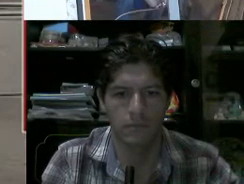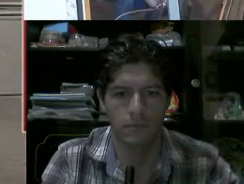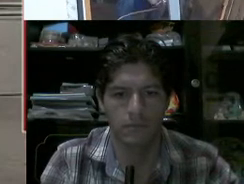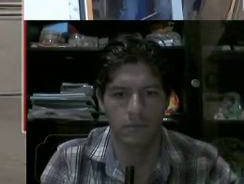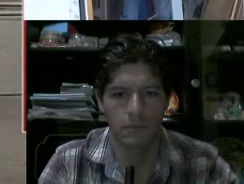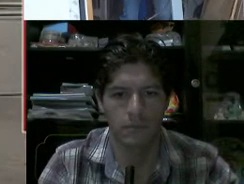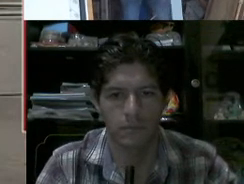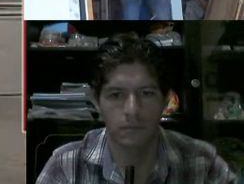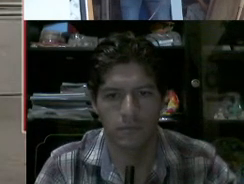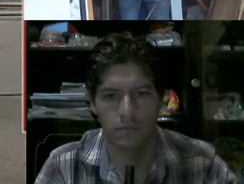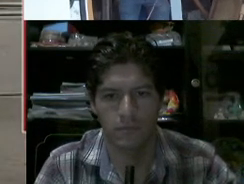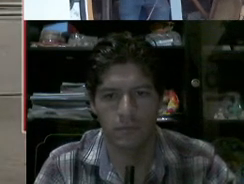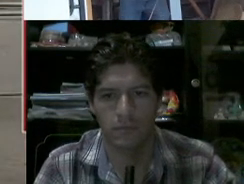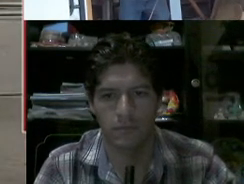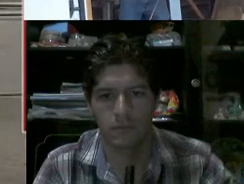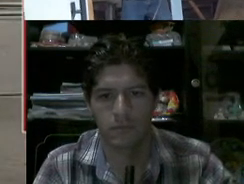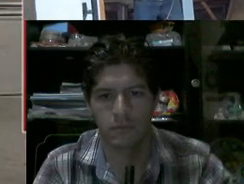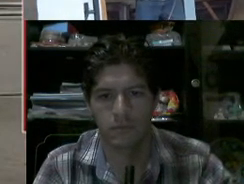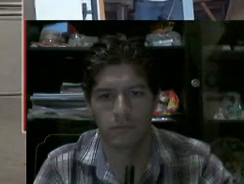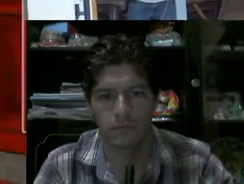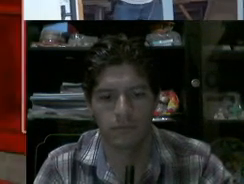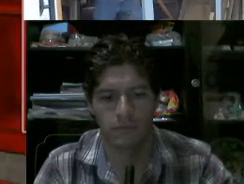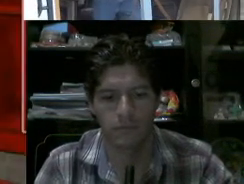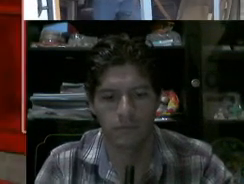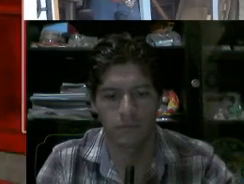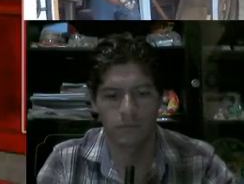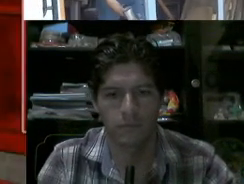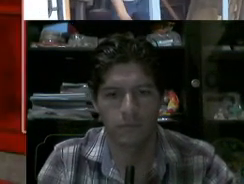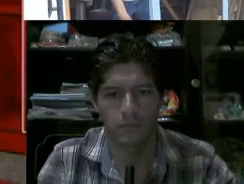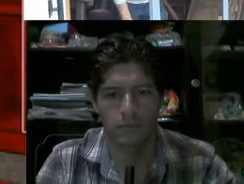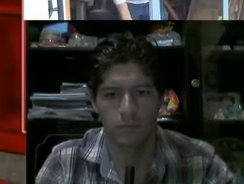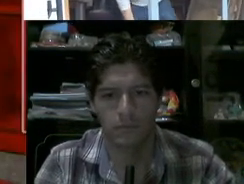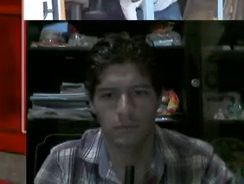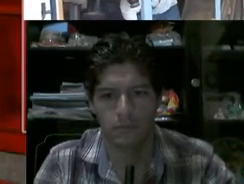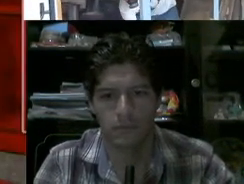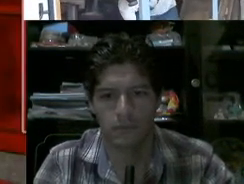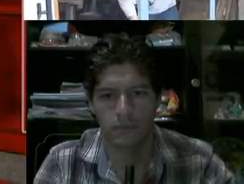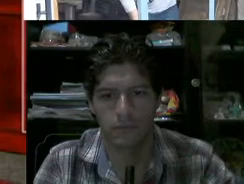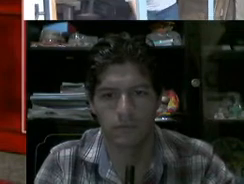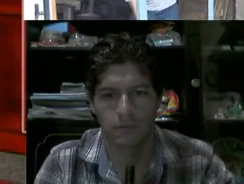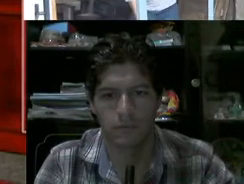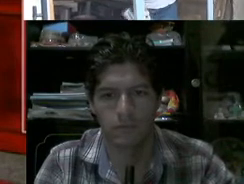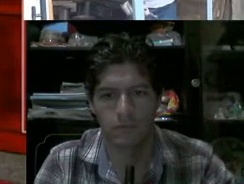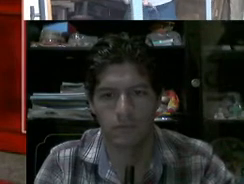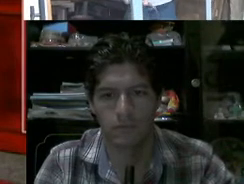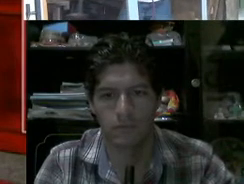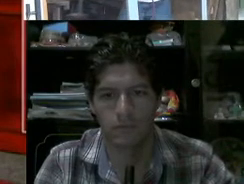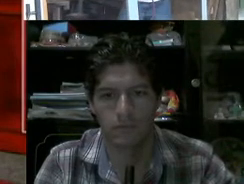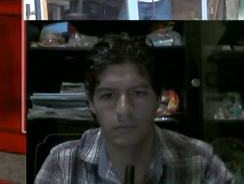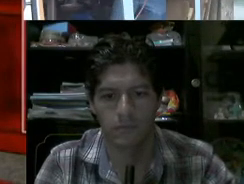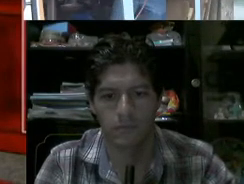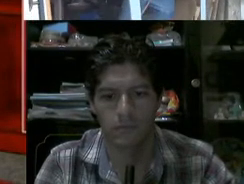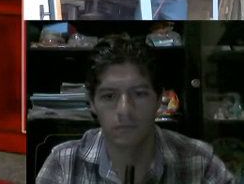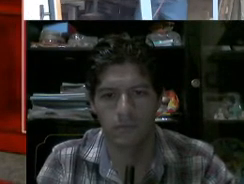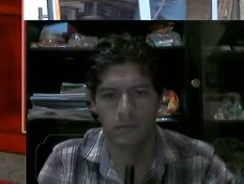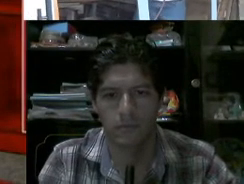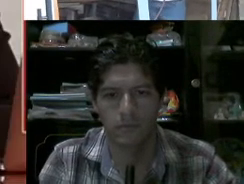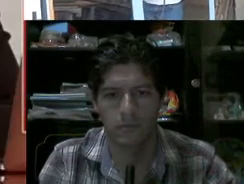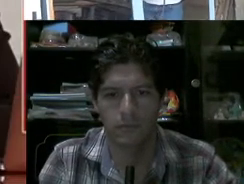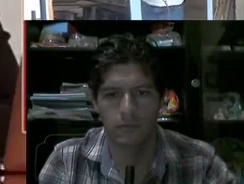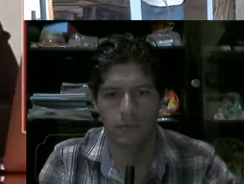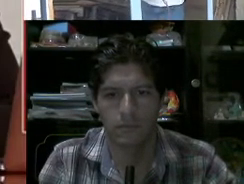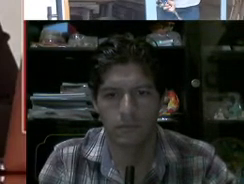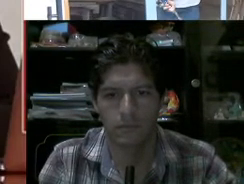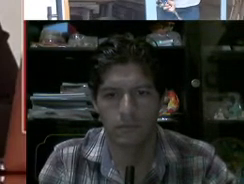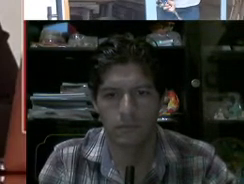donde se requiere este equipo de protección personal. Nuevamente no se requiere ni siquiera en todas las áreas del